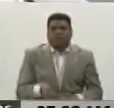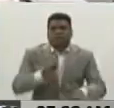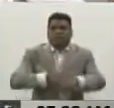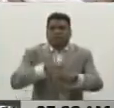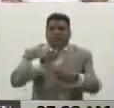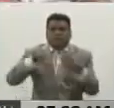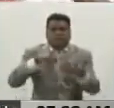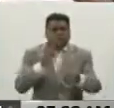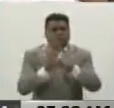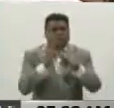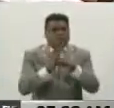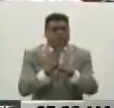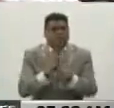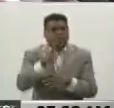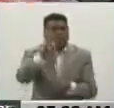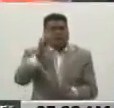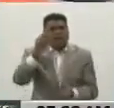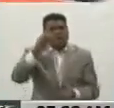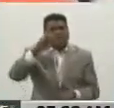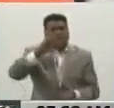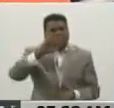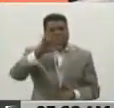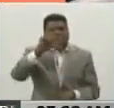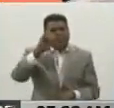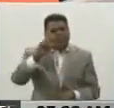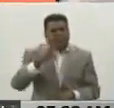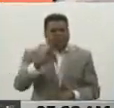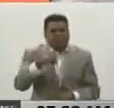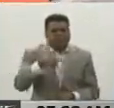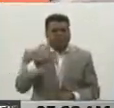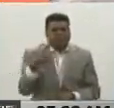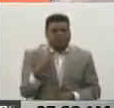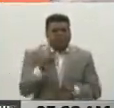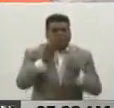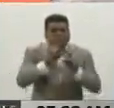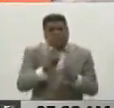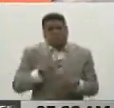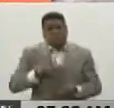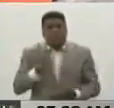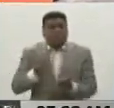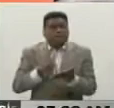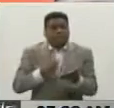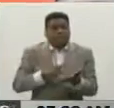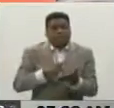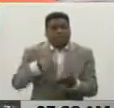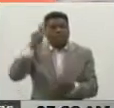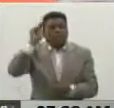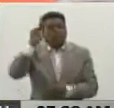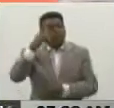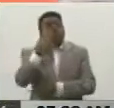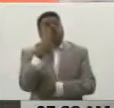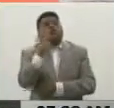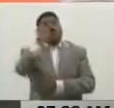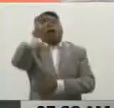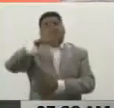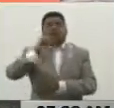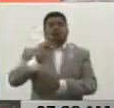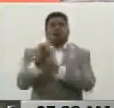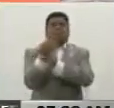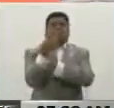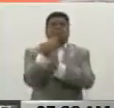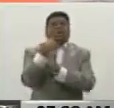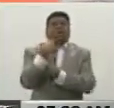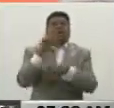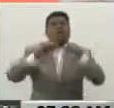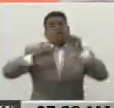Tenemos que hacer la pausa, Camilo, hay muchos temas más. Los invitamos a que usted, si quiere ser uno de los formadores o quiere participar, escriba por las redes sociales o alguna duda. Si